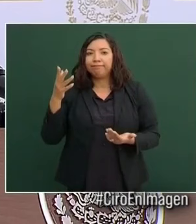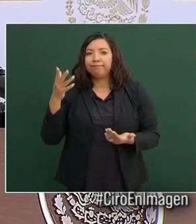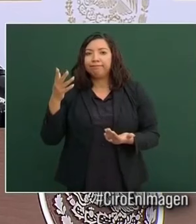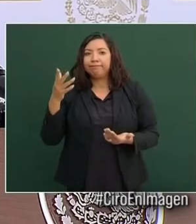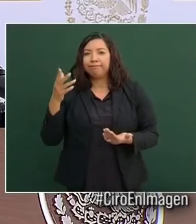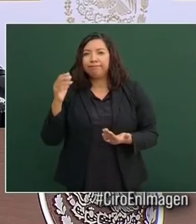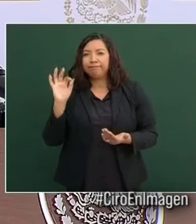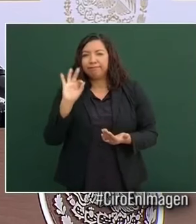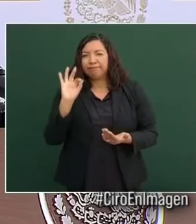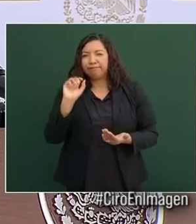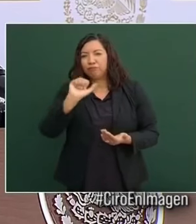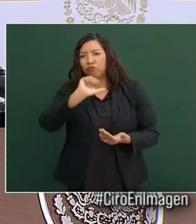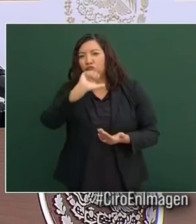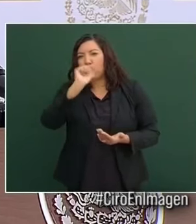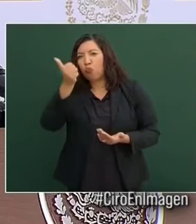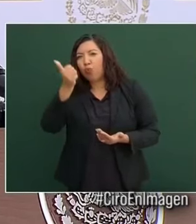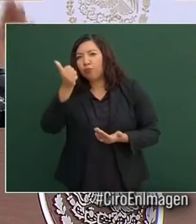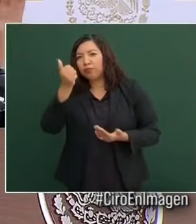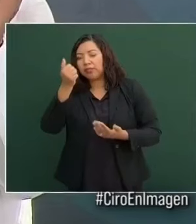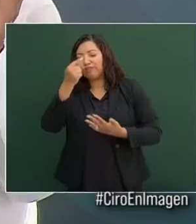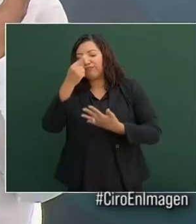alternativas. Sin embargo,